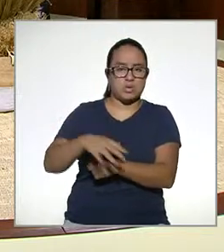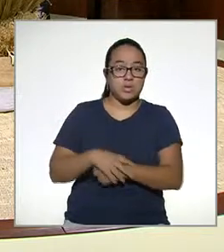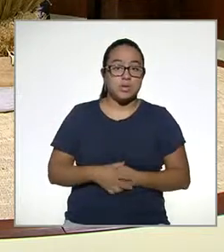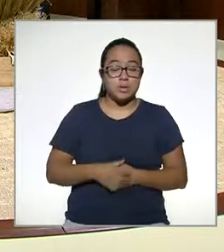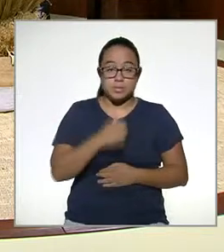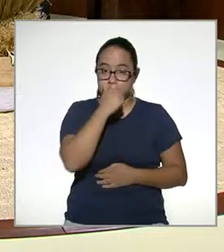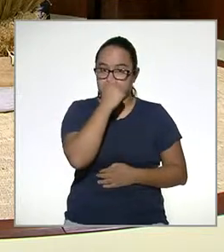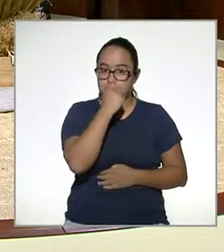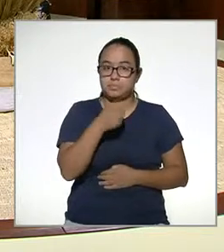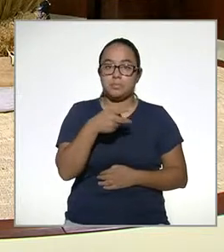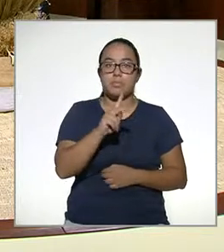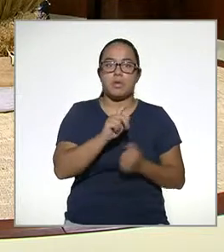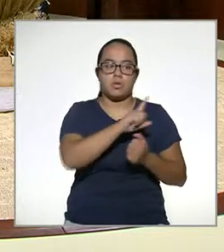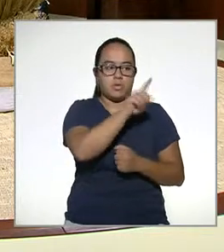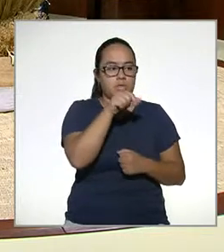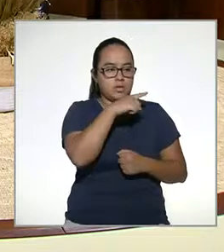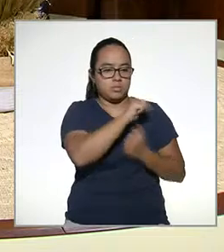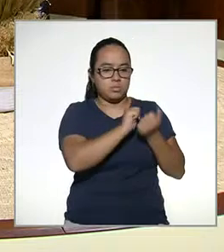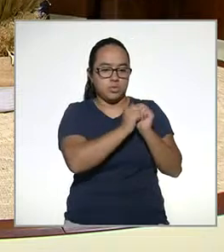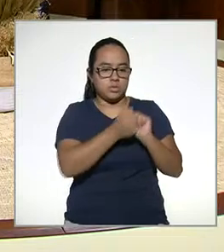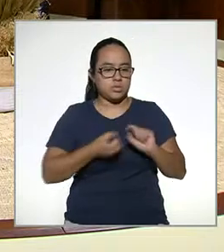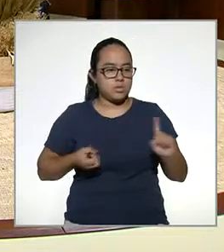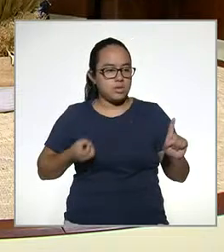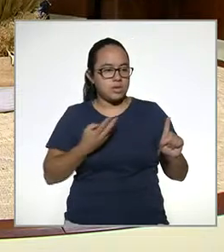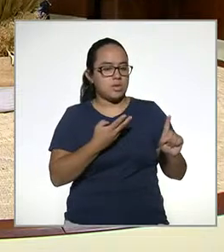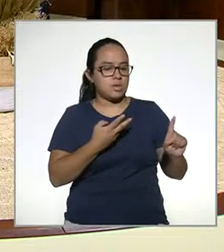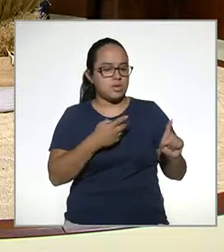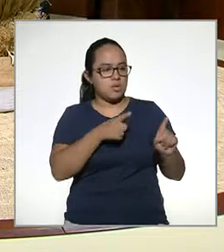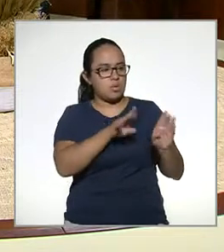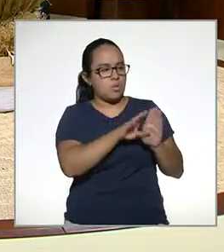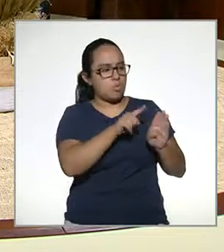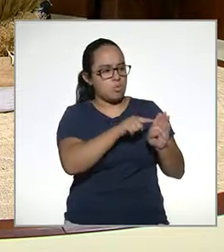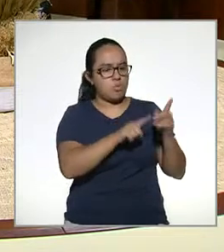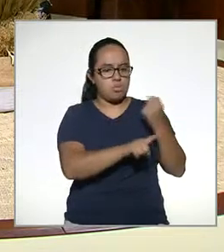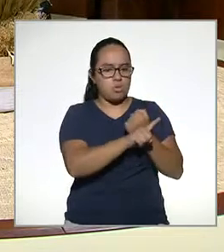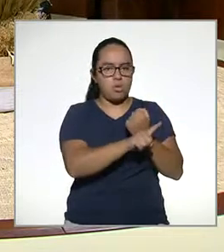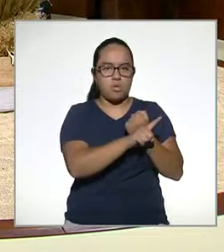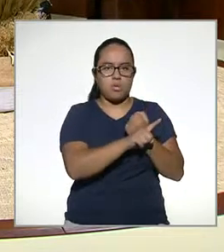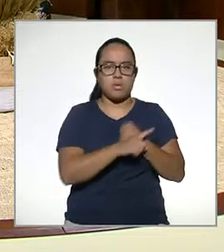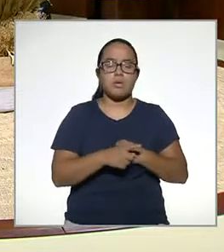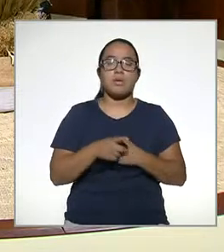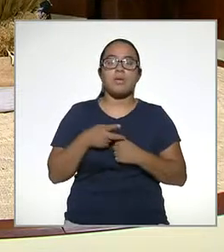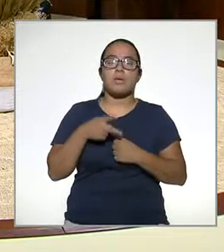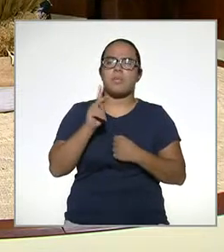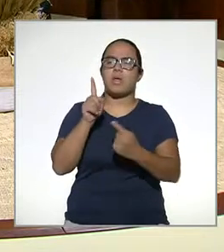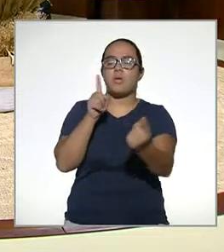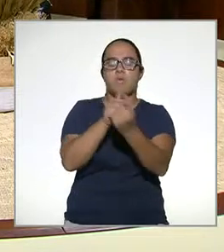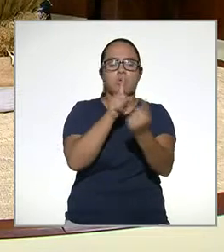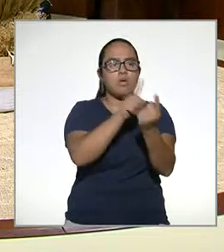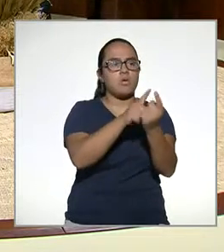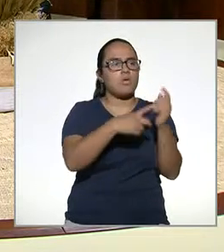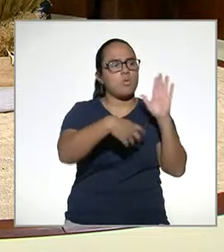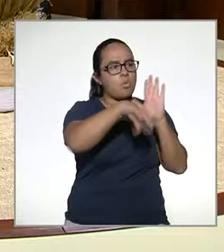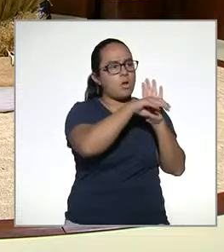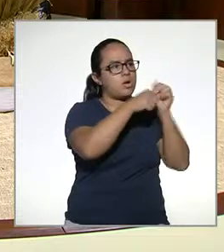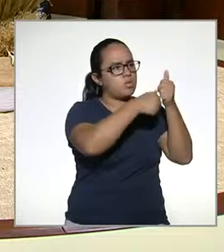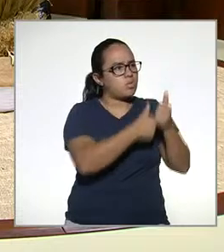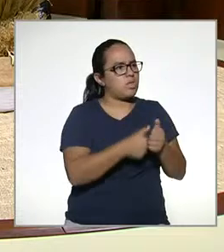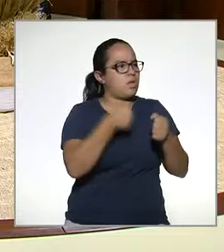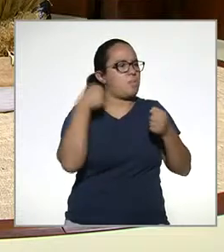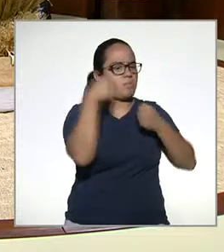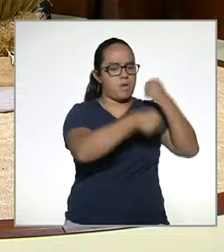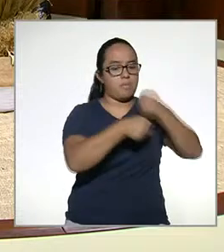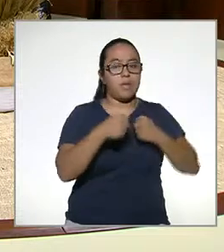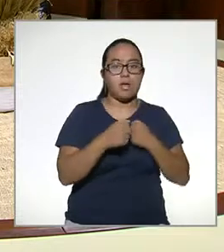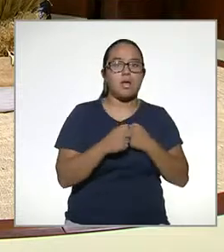Pero después dice que él se convirtió en alguien que lo llamaban de la escuela, que porque era conflictivo. Acá dice, él es introvertido, pero se encierra su cuarto y pega a la pared. Bueno, sin